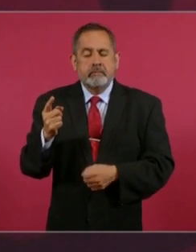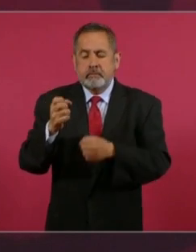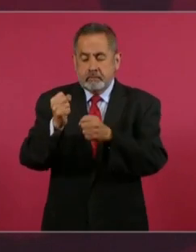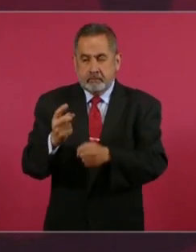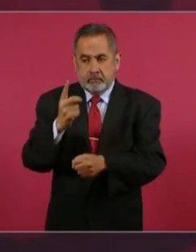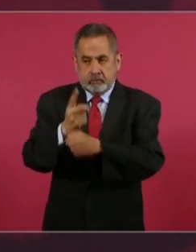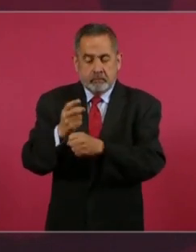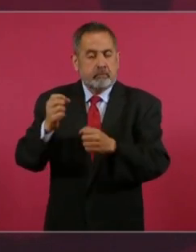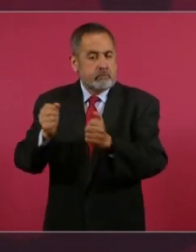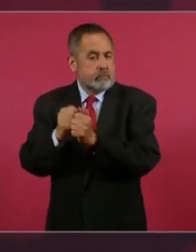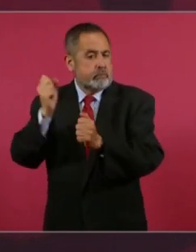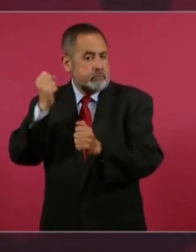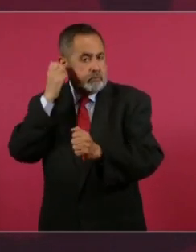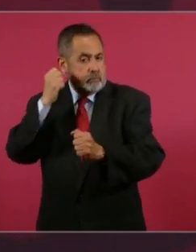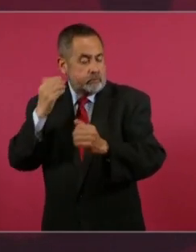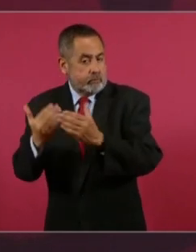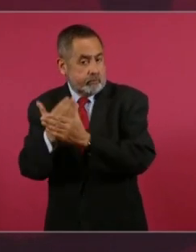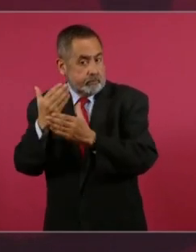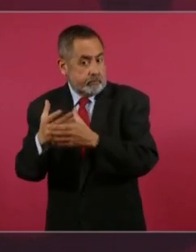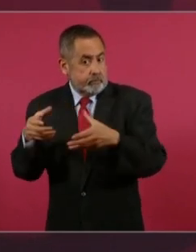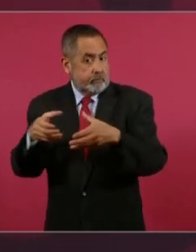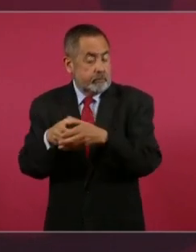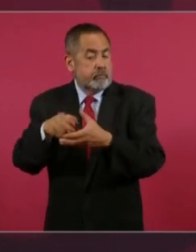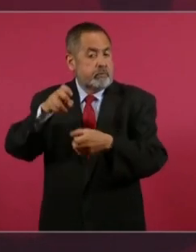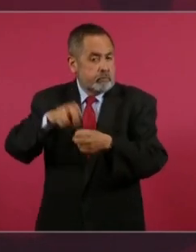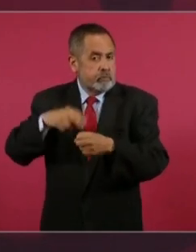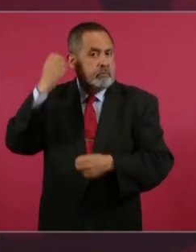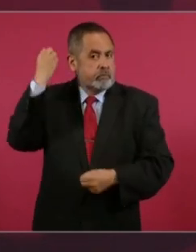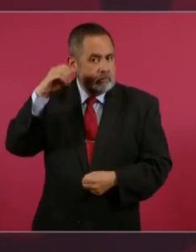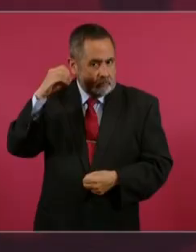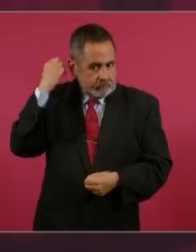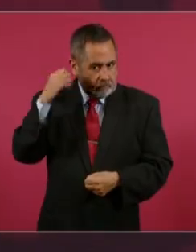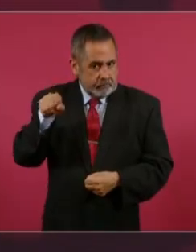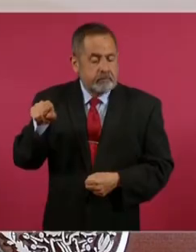seguridad y mañanera en Oaxaca,